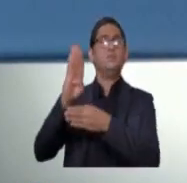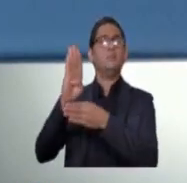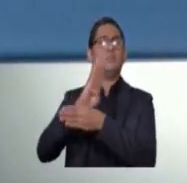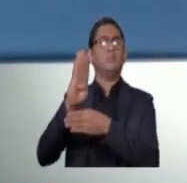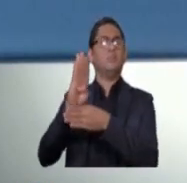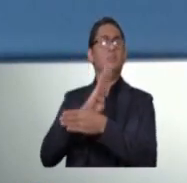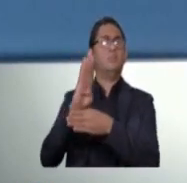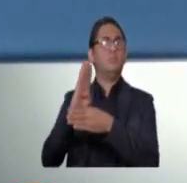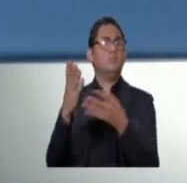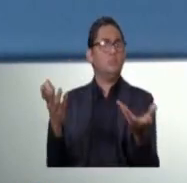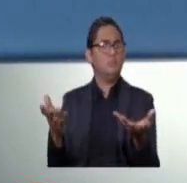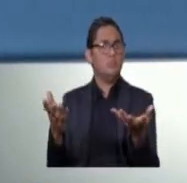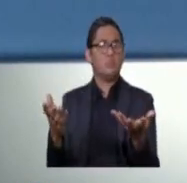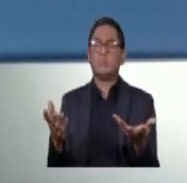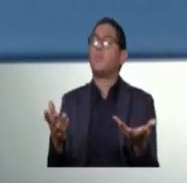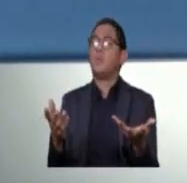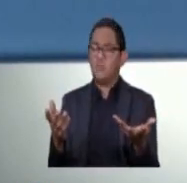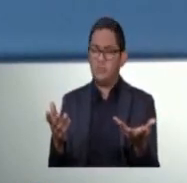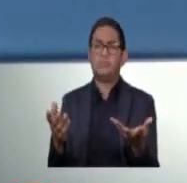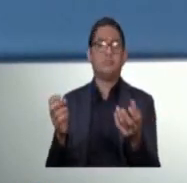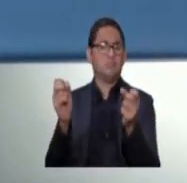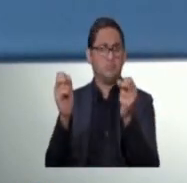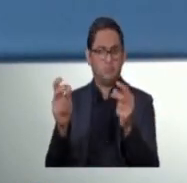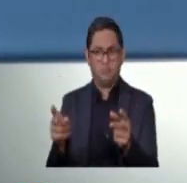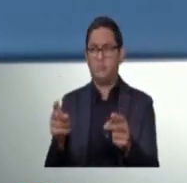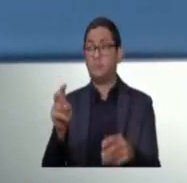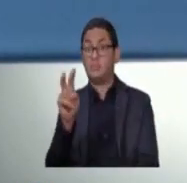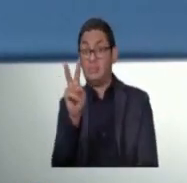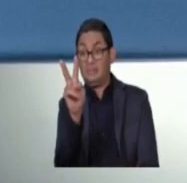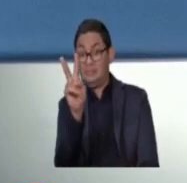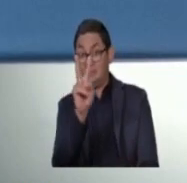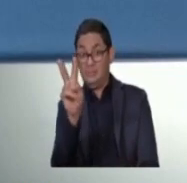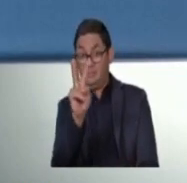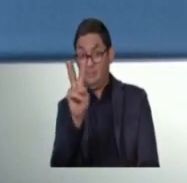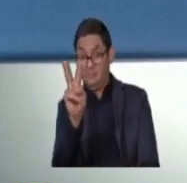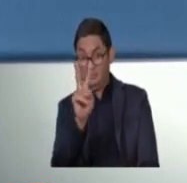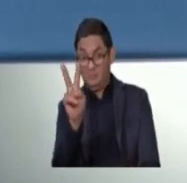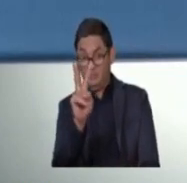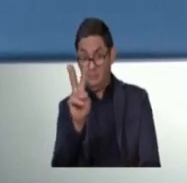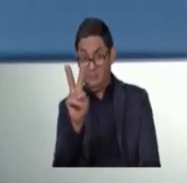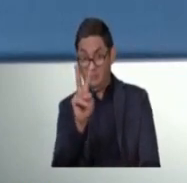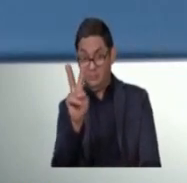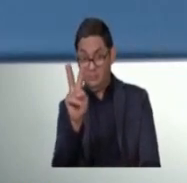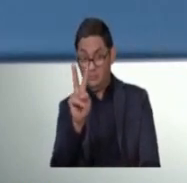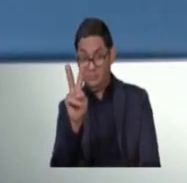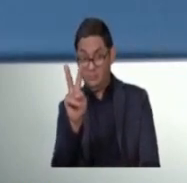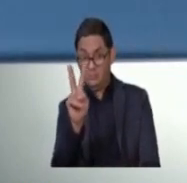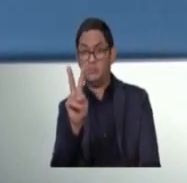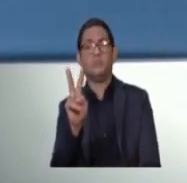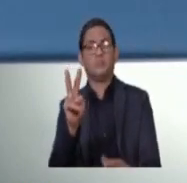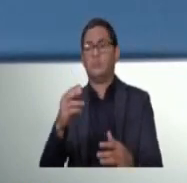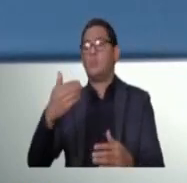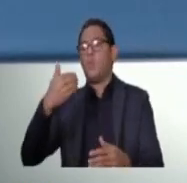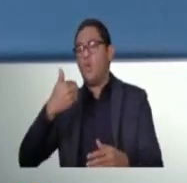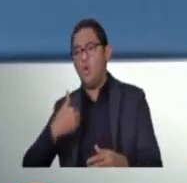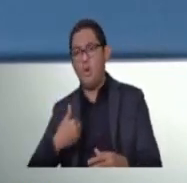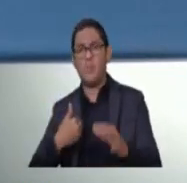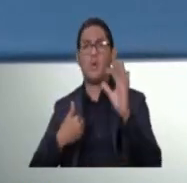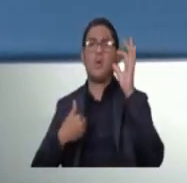se permitirá los días viernes el acceso sin distinción de género